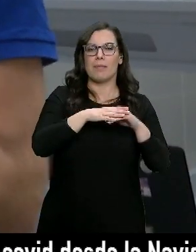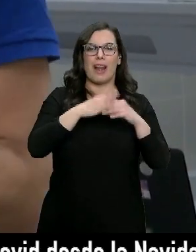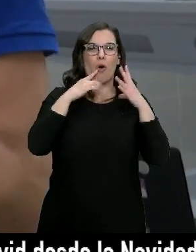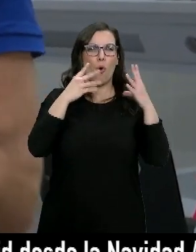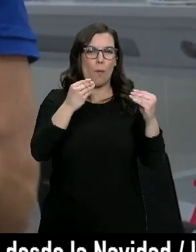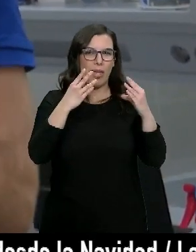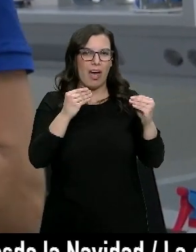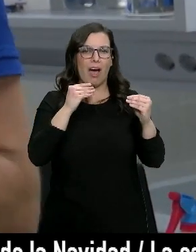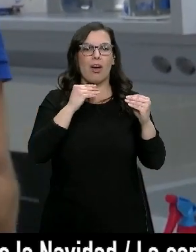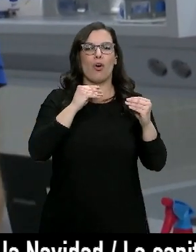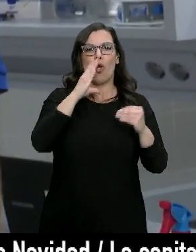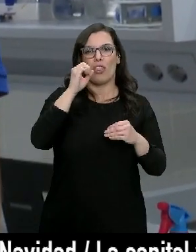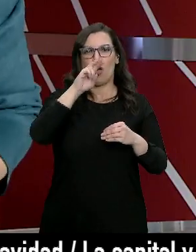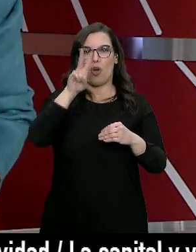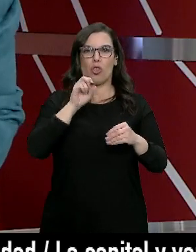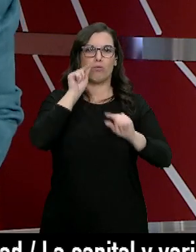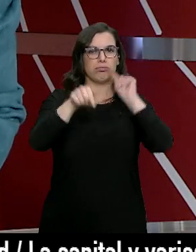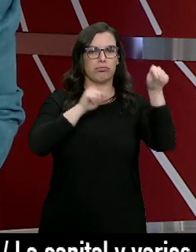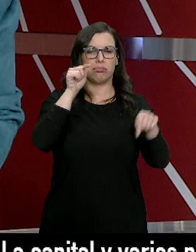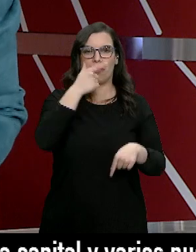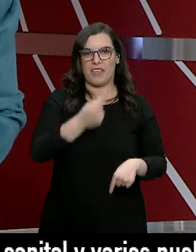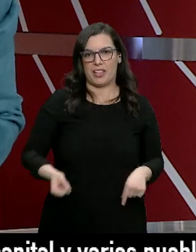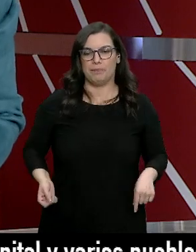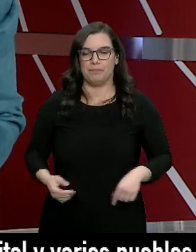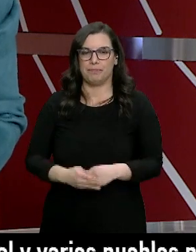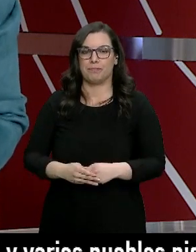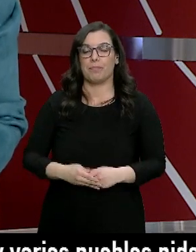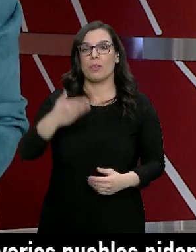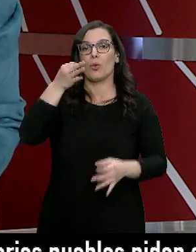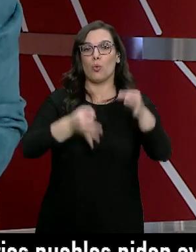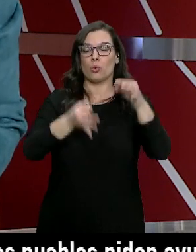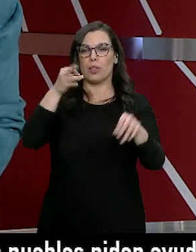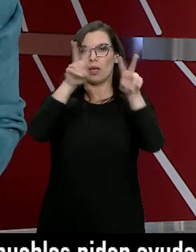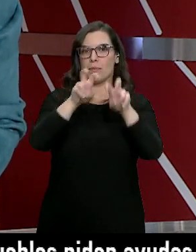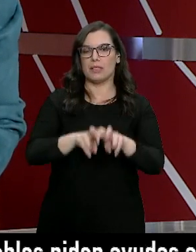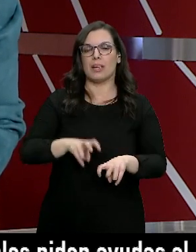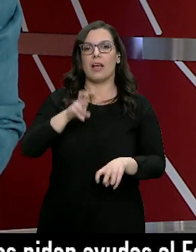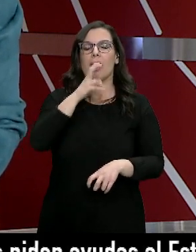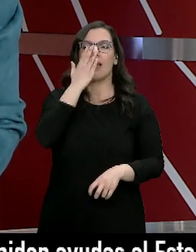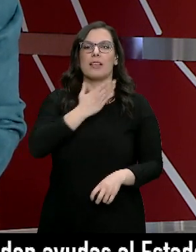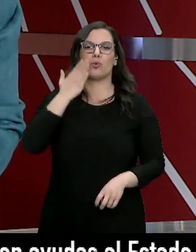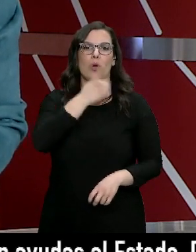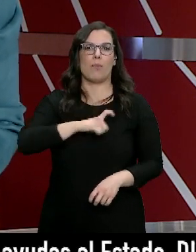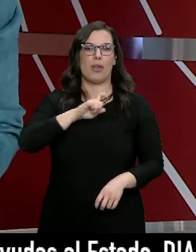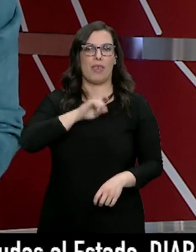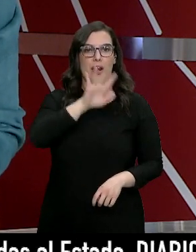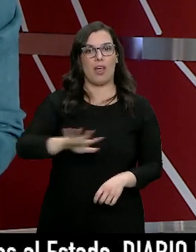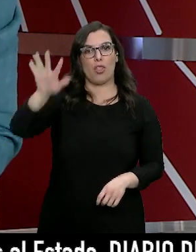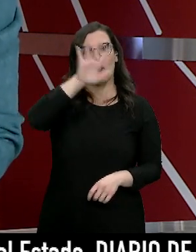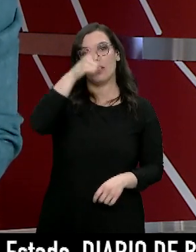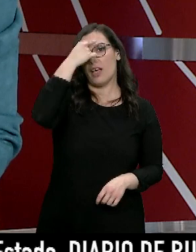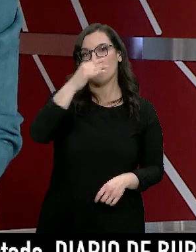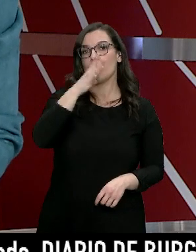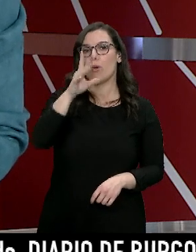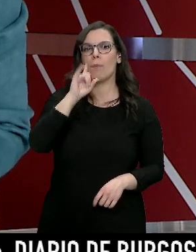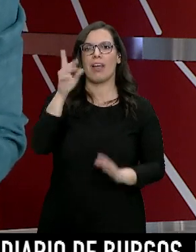humedad y el CO2. La justicia investiga la Escuela de la Policía Nacional en Ávila por una presunta